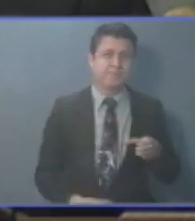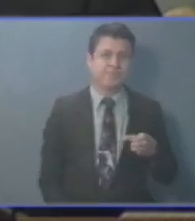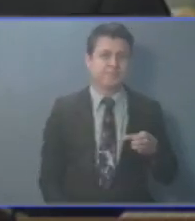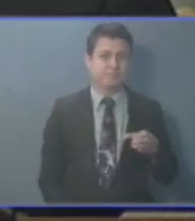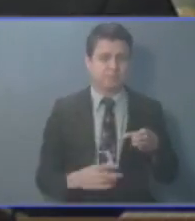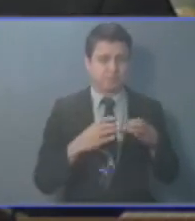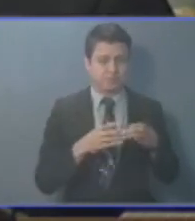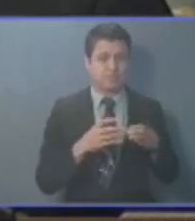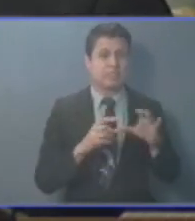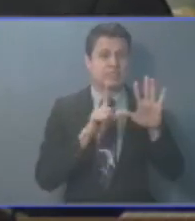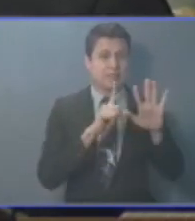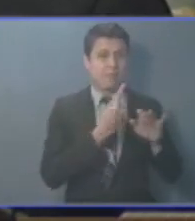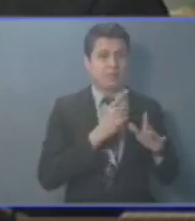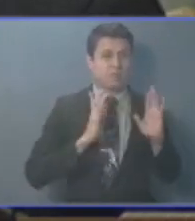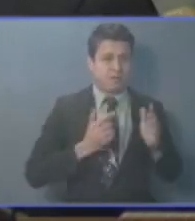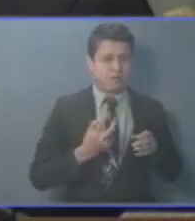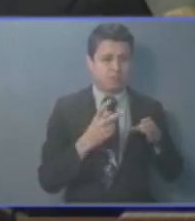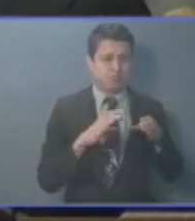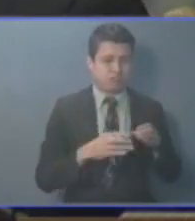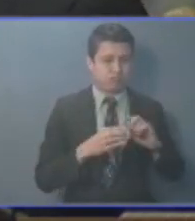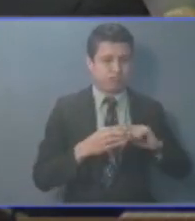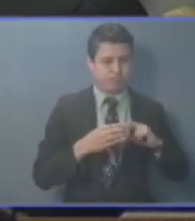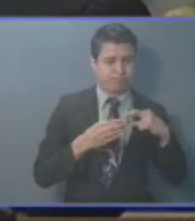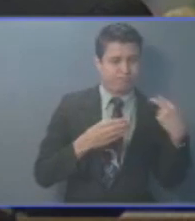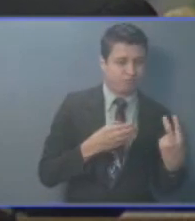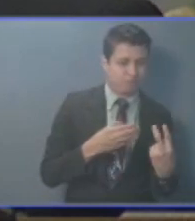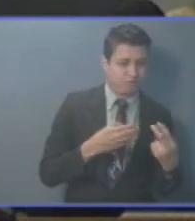y 5 representantes de la sociedad civil,